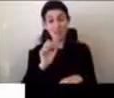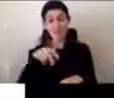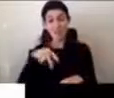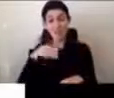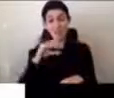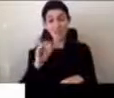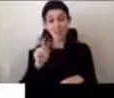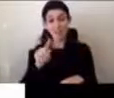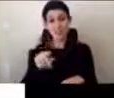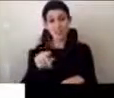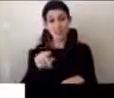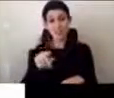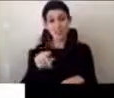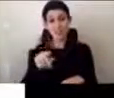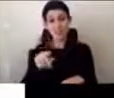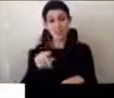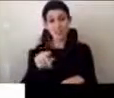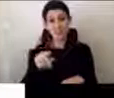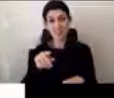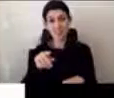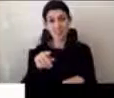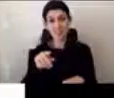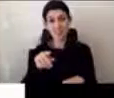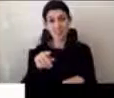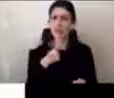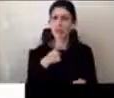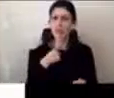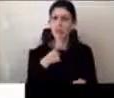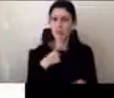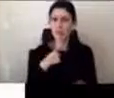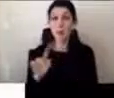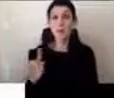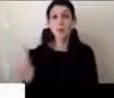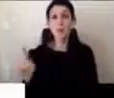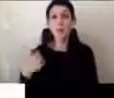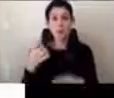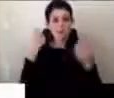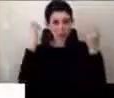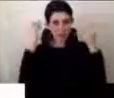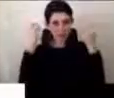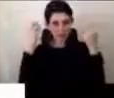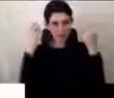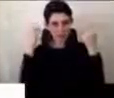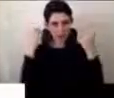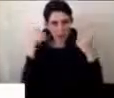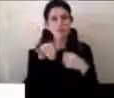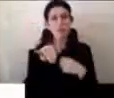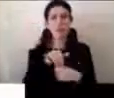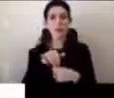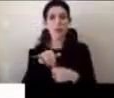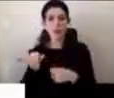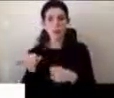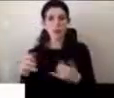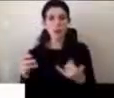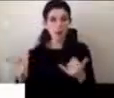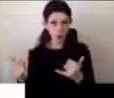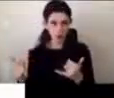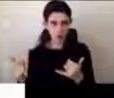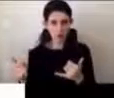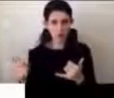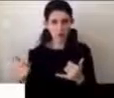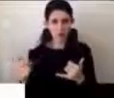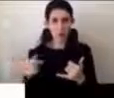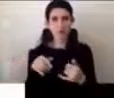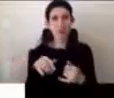En primer lugar, entonces, vamos a hablar un poco del aprendizaje y posteriormente del juego para unir estos